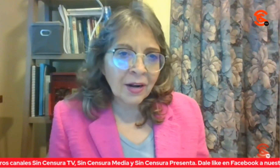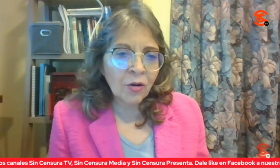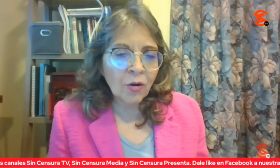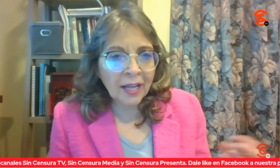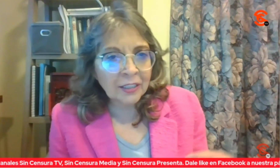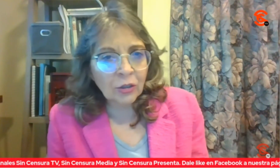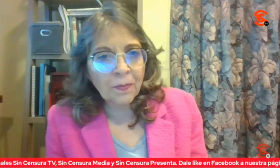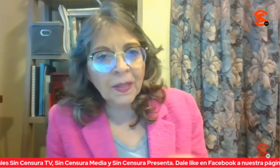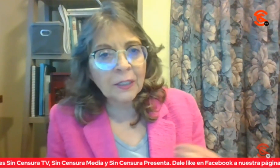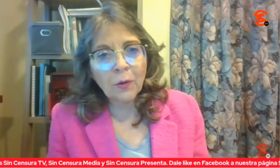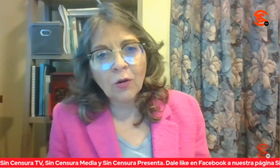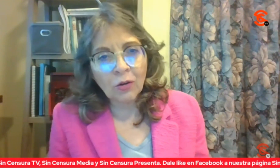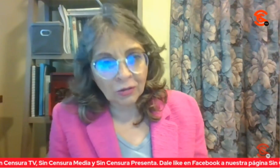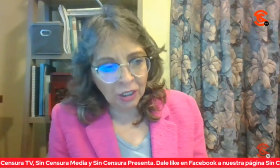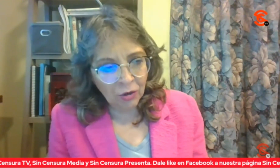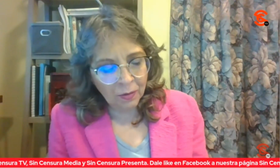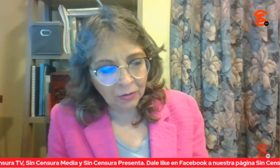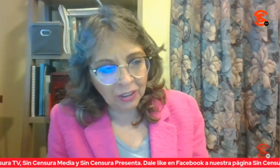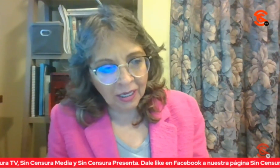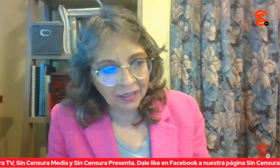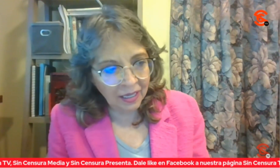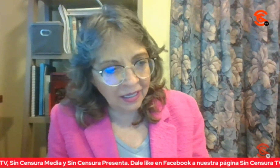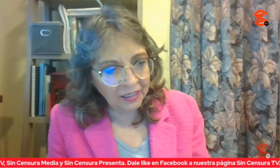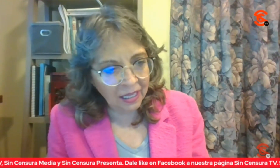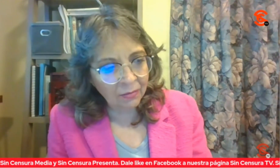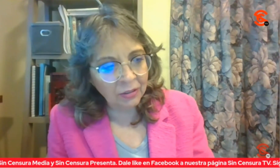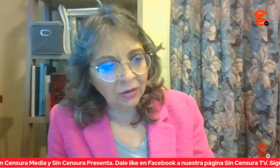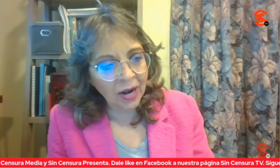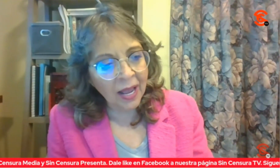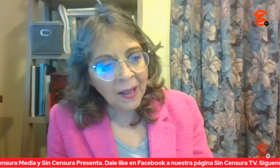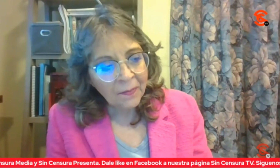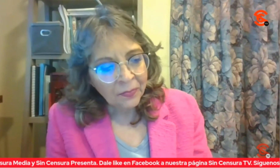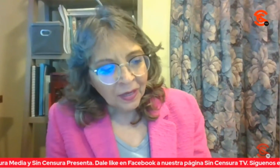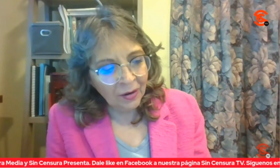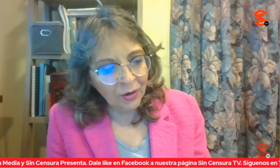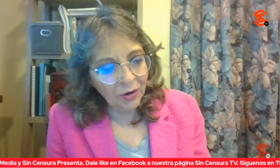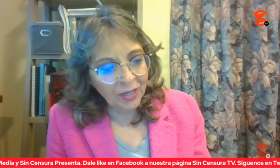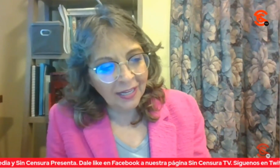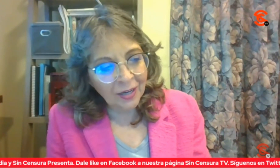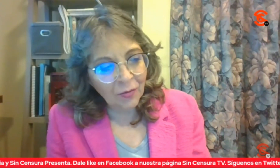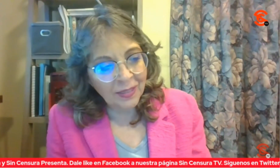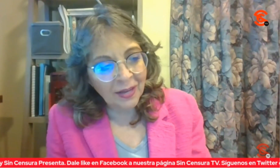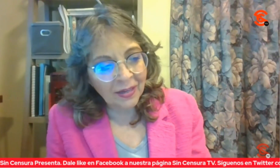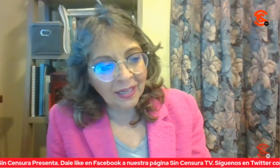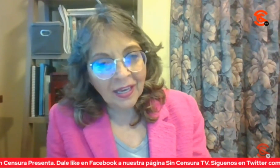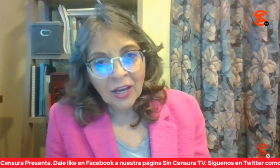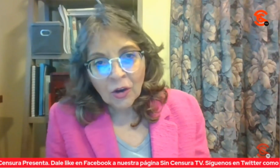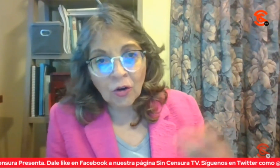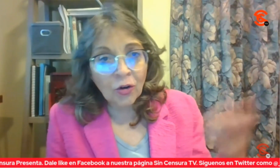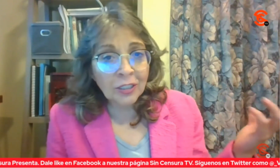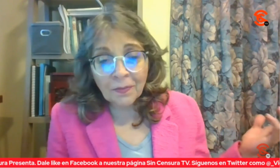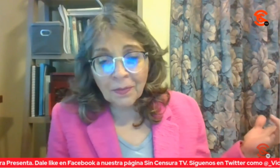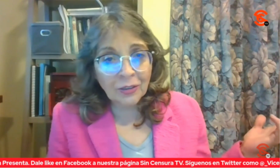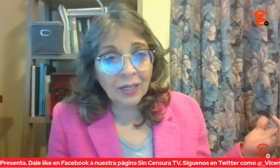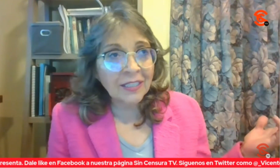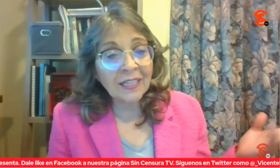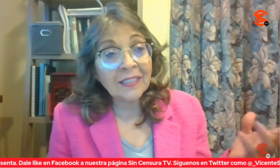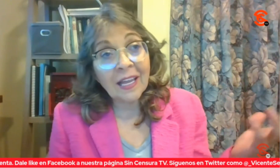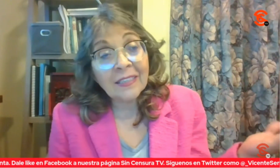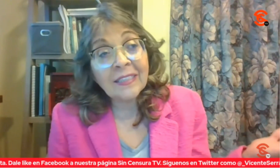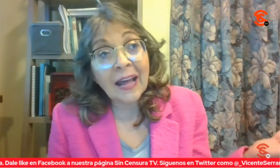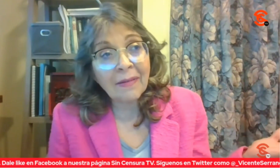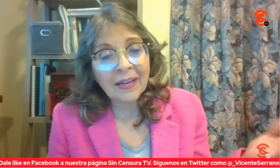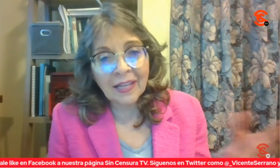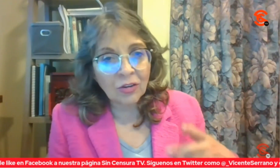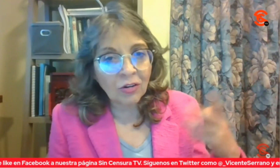y sin embargo, esto es poco conocido por mucha gente. Ayer estábamos en una reunión y alguien comentaba que conoce personas